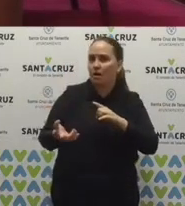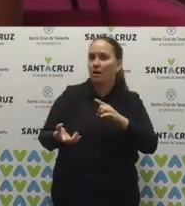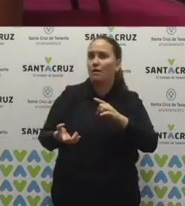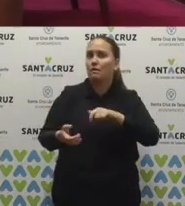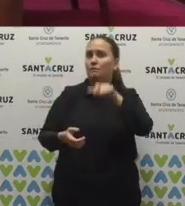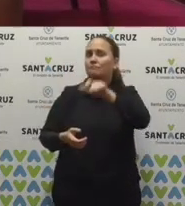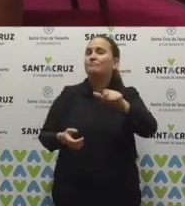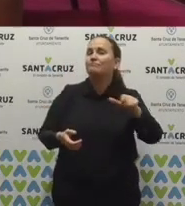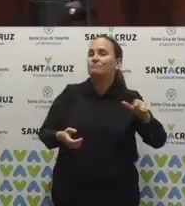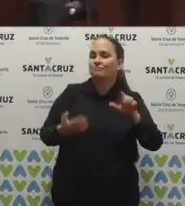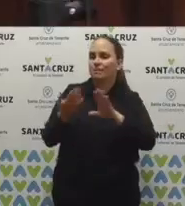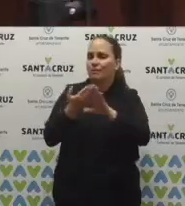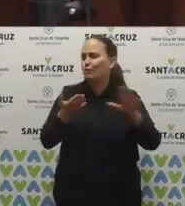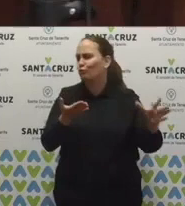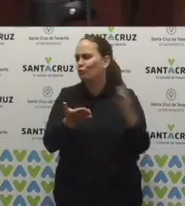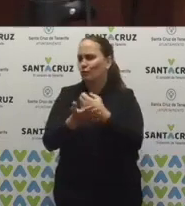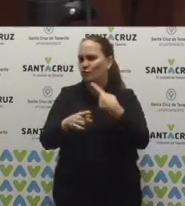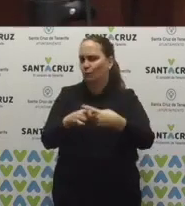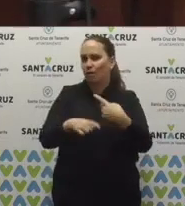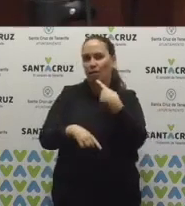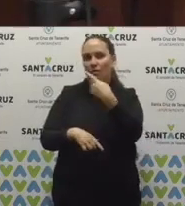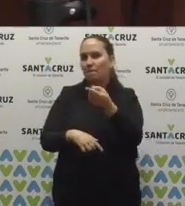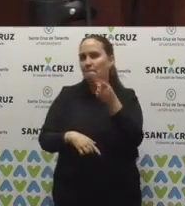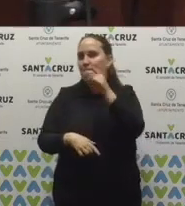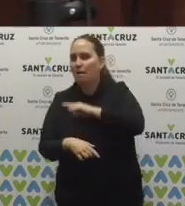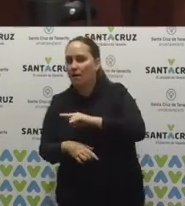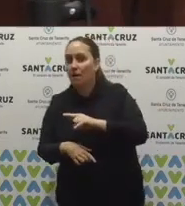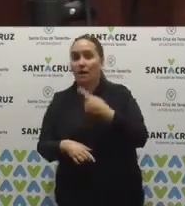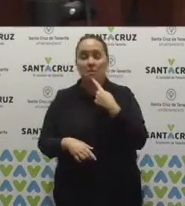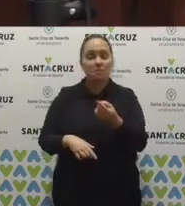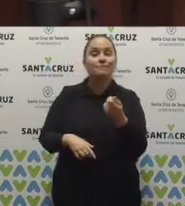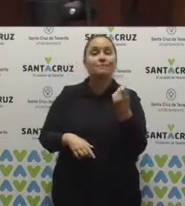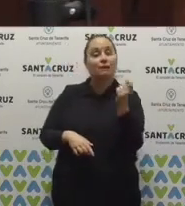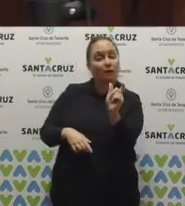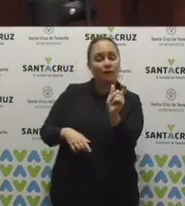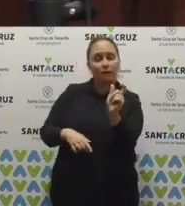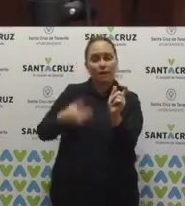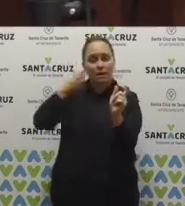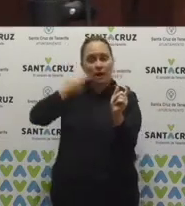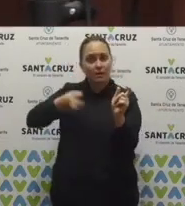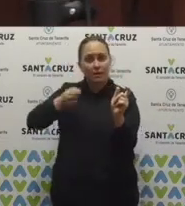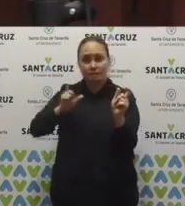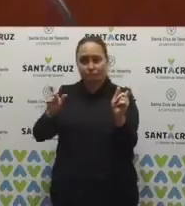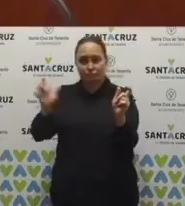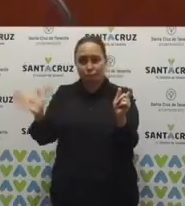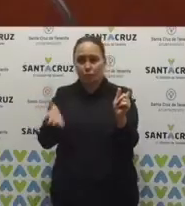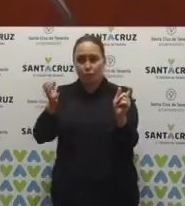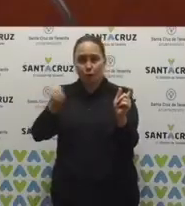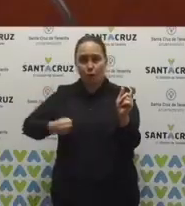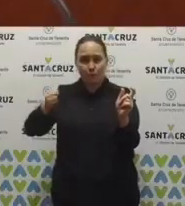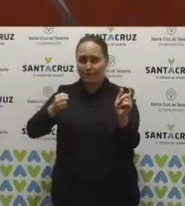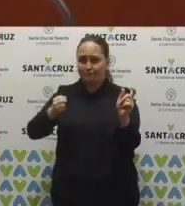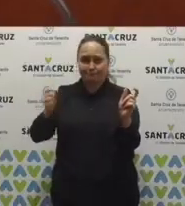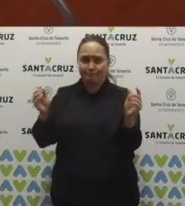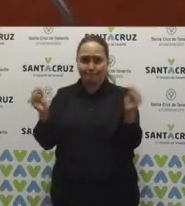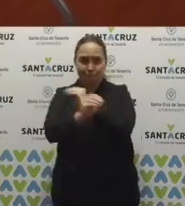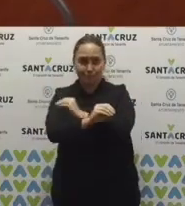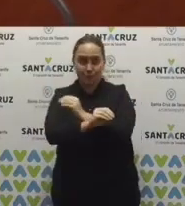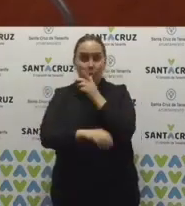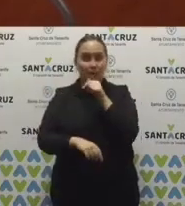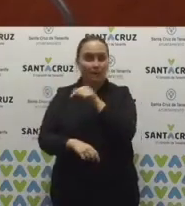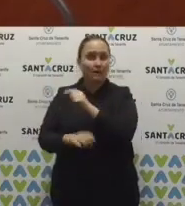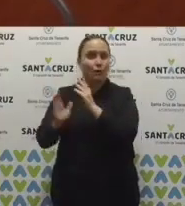vecinos de santa cruz a todos diciendo un importe que no corresponde con el de la promoción económica porque son tres lotes